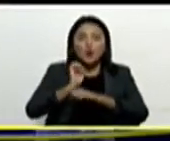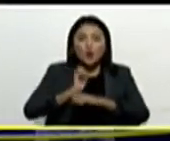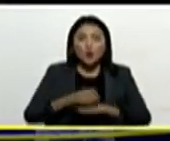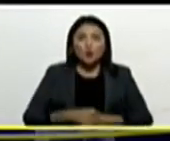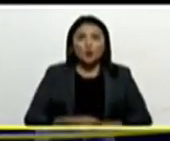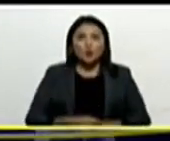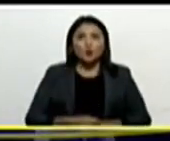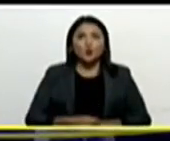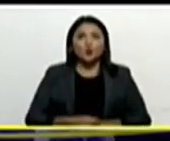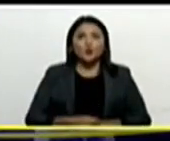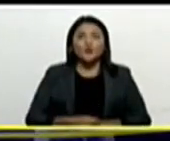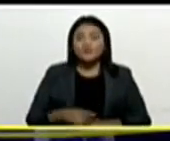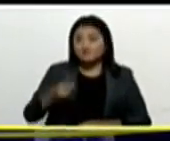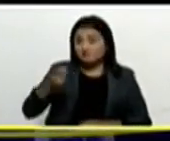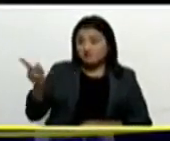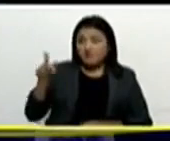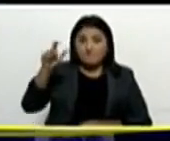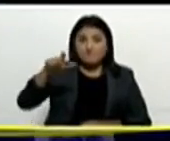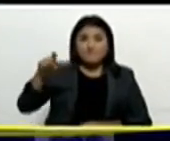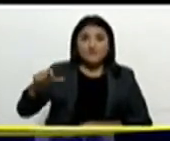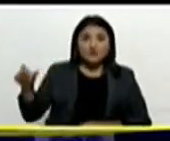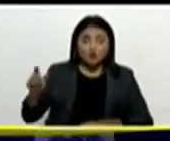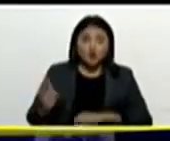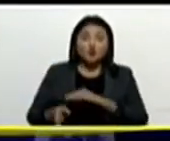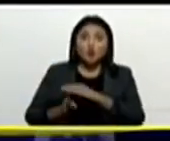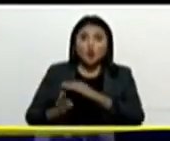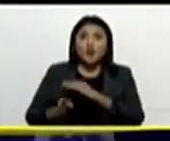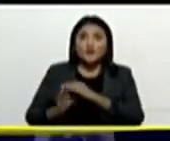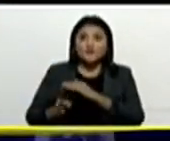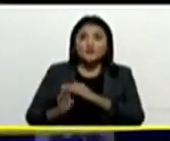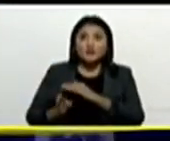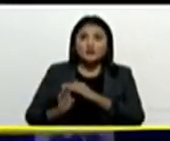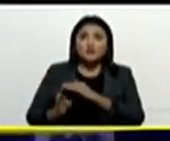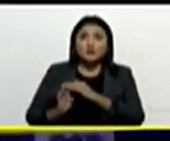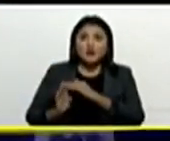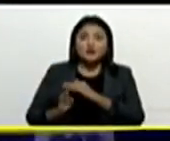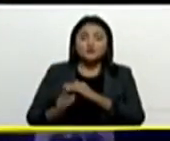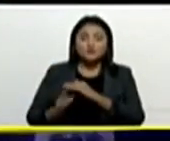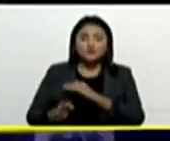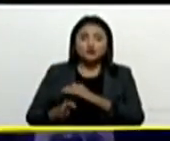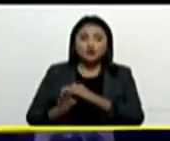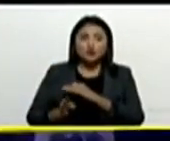para aquellos que todavía ejecutan crueles,